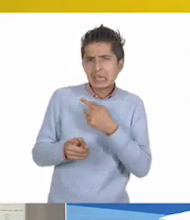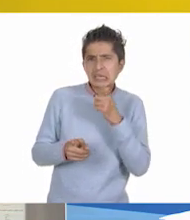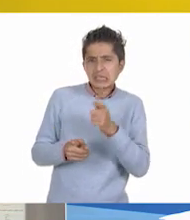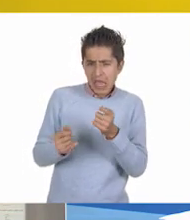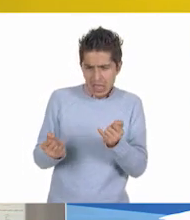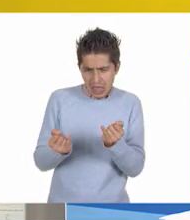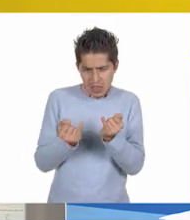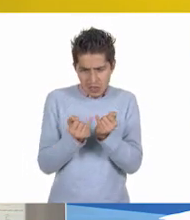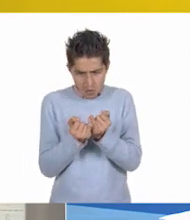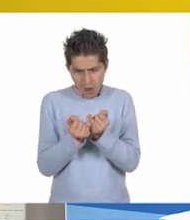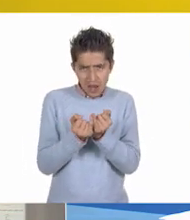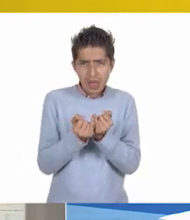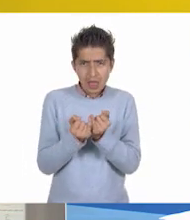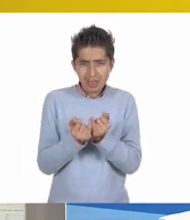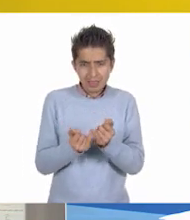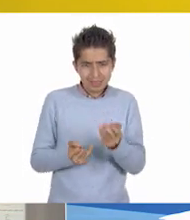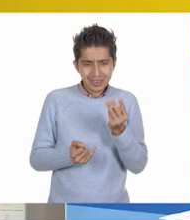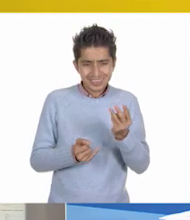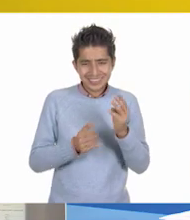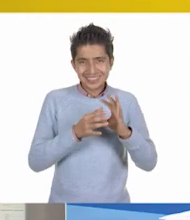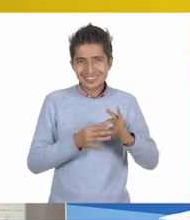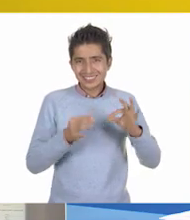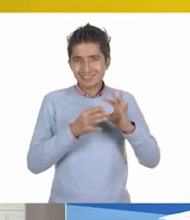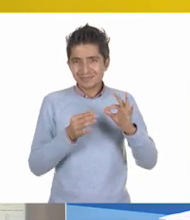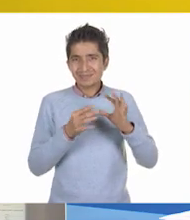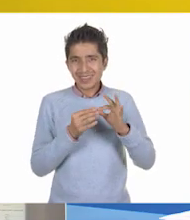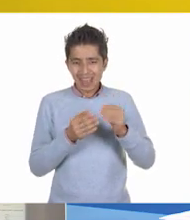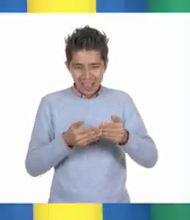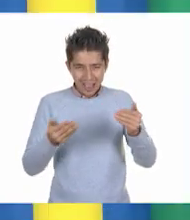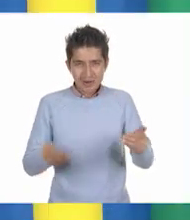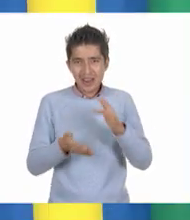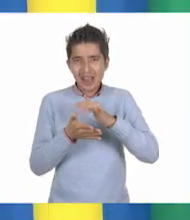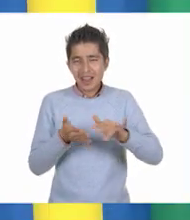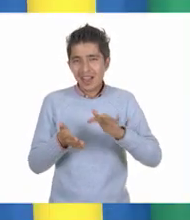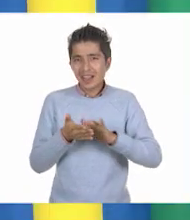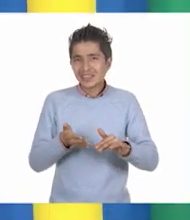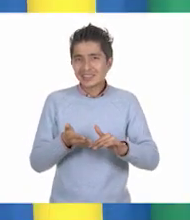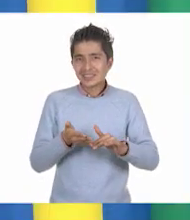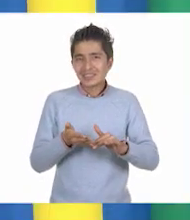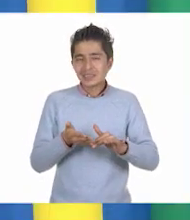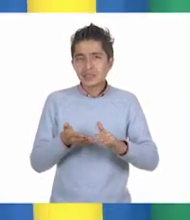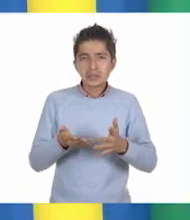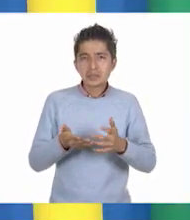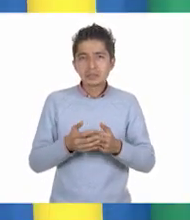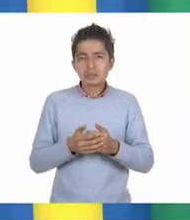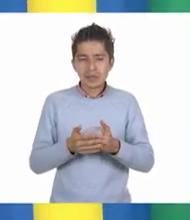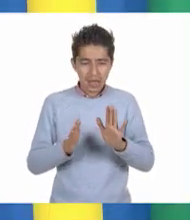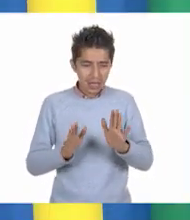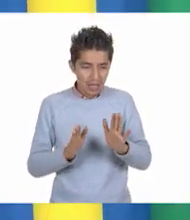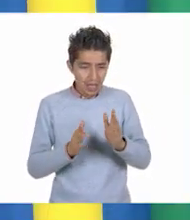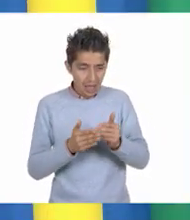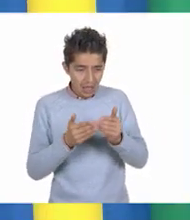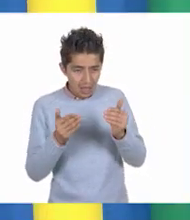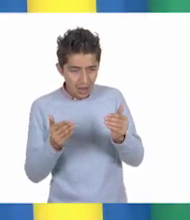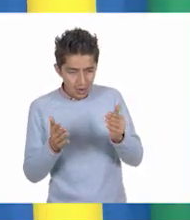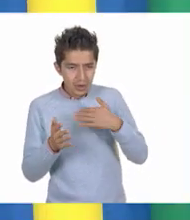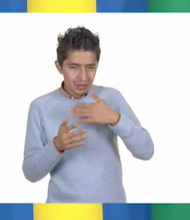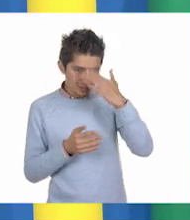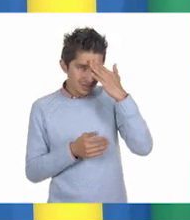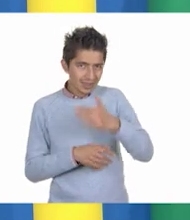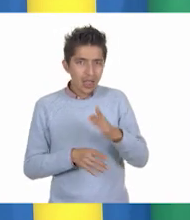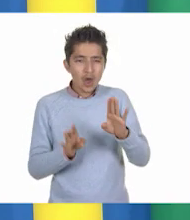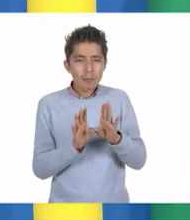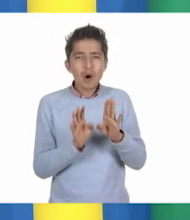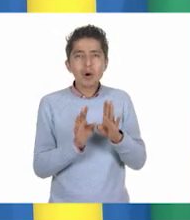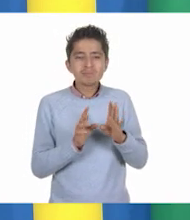encuentras entre los 3 relatos que hasta ahora hemos leído. Pues de momento, aunque sé que son